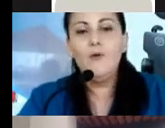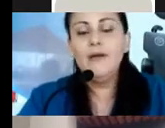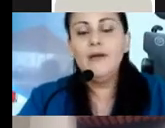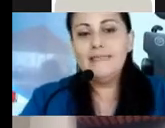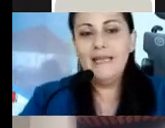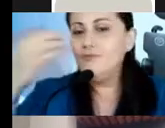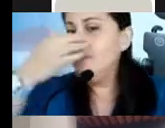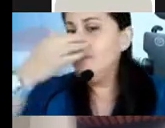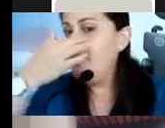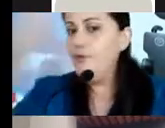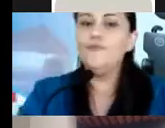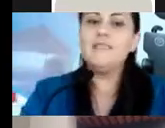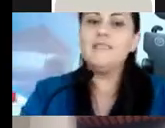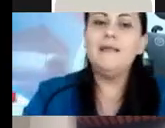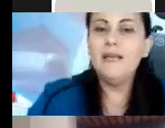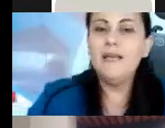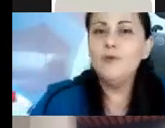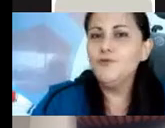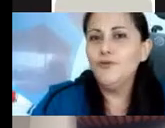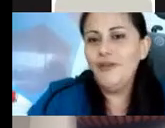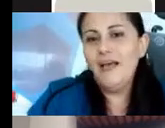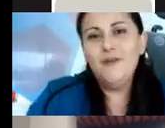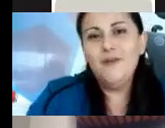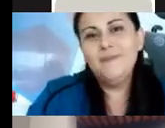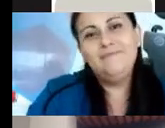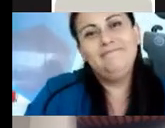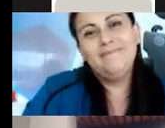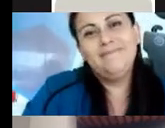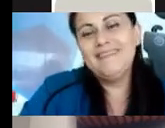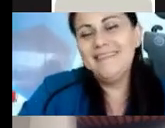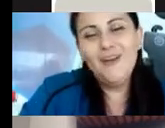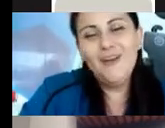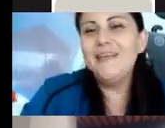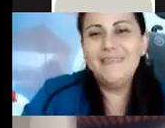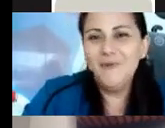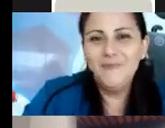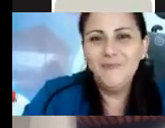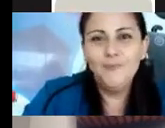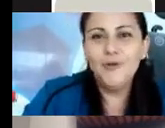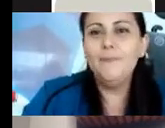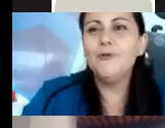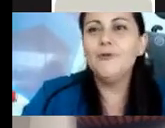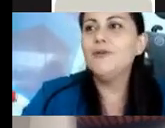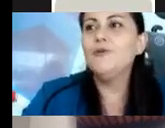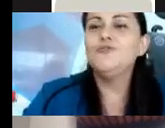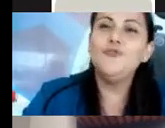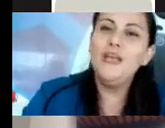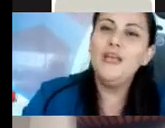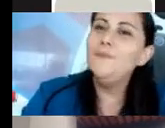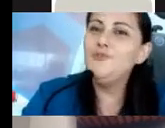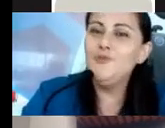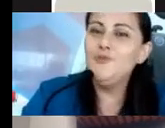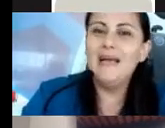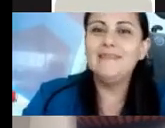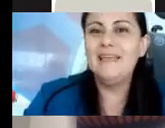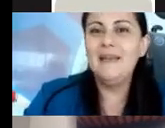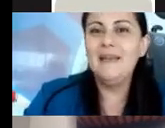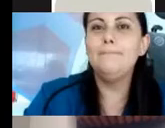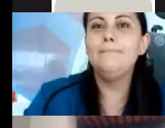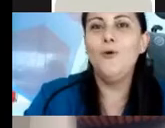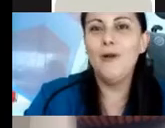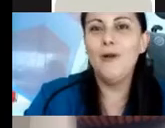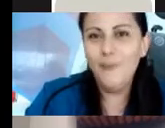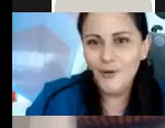Ahora, un asiento y un respaldar contorneado, ese es el objetivo. ¿Por qué? Porque el contorneado me ayuda a